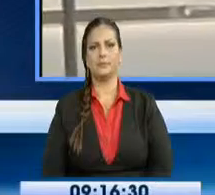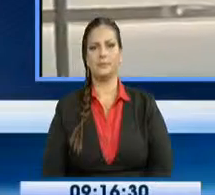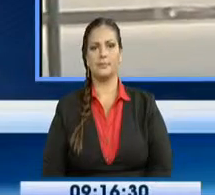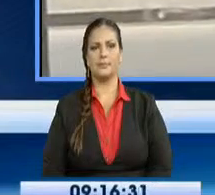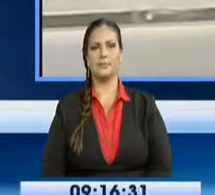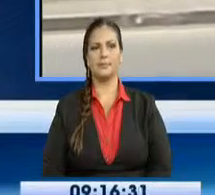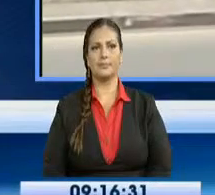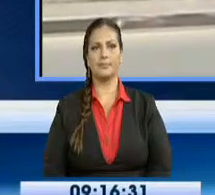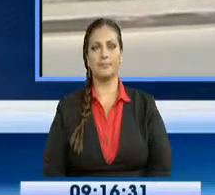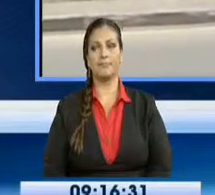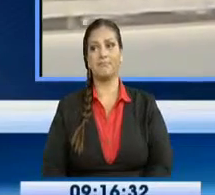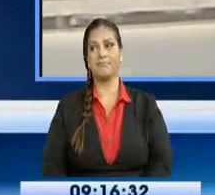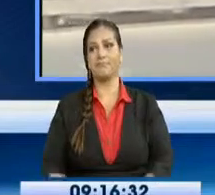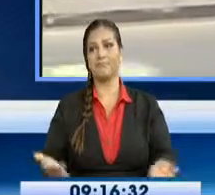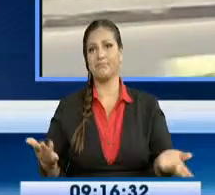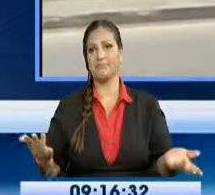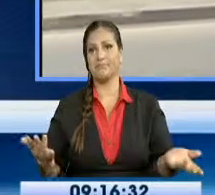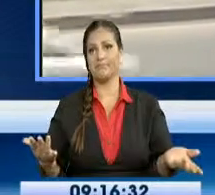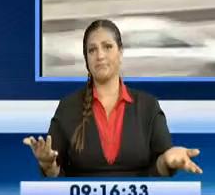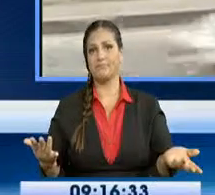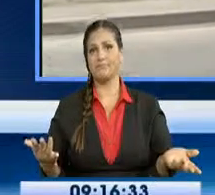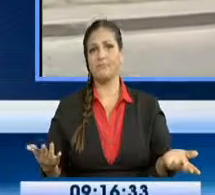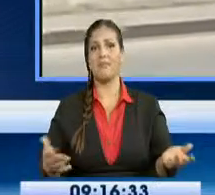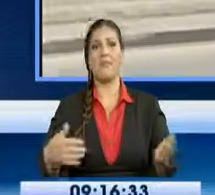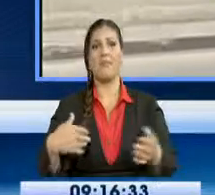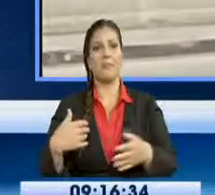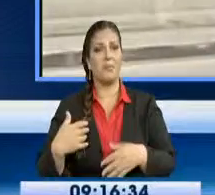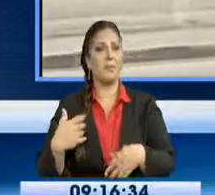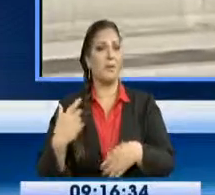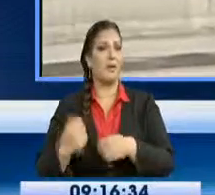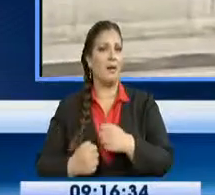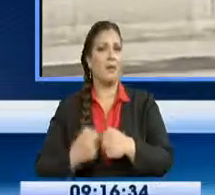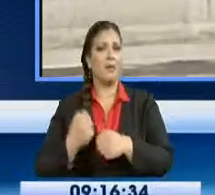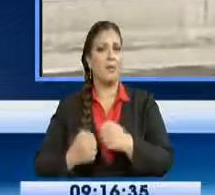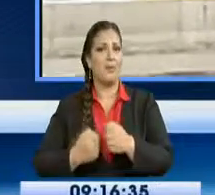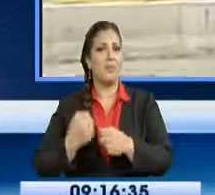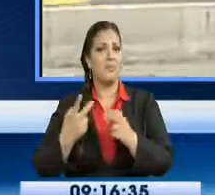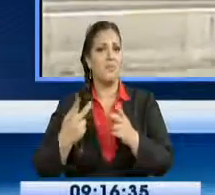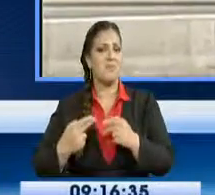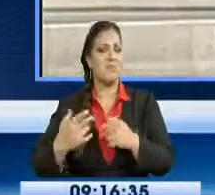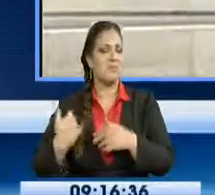por secula seculorum, y que Dios nos coja confesados.